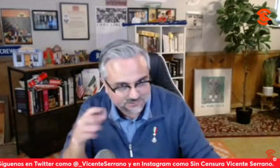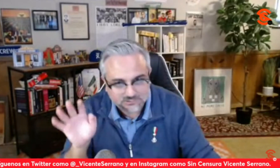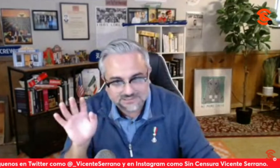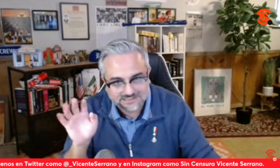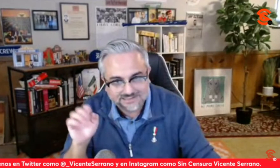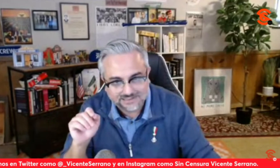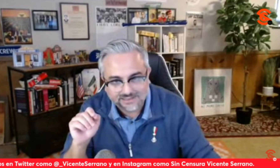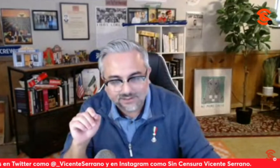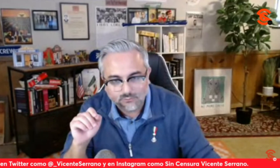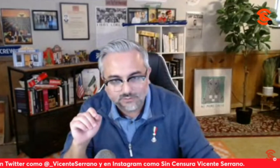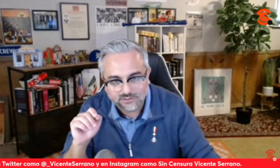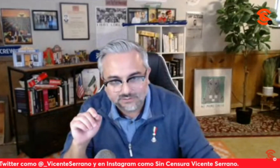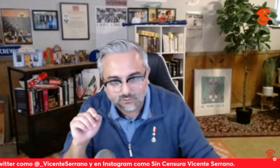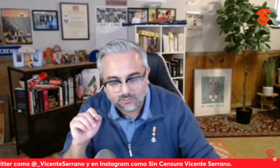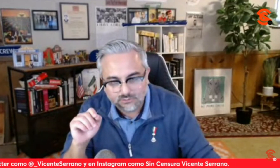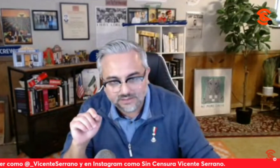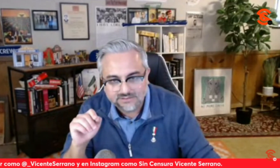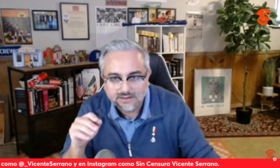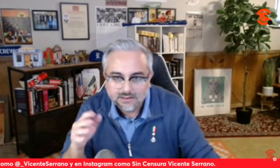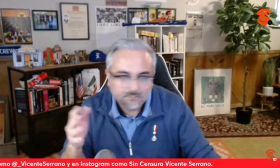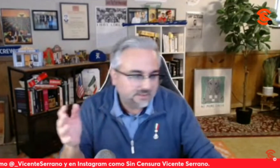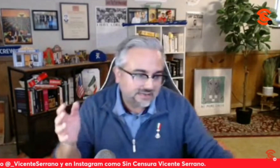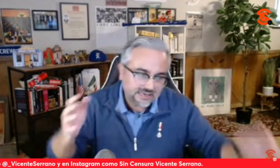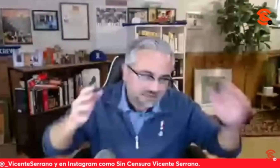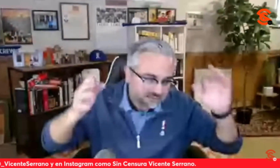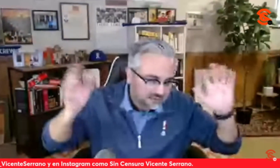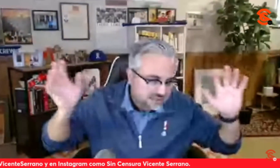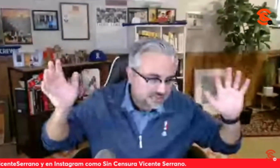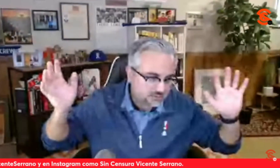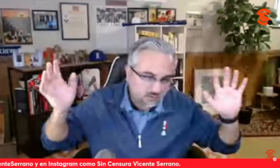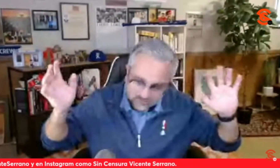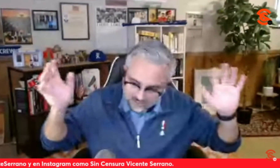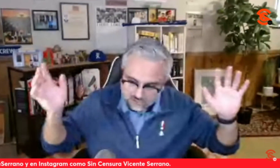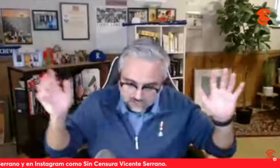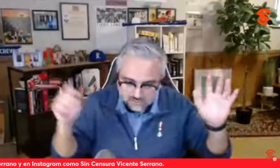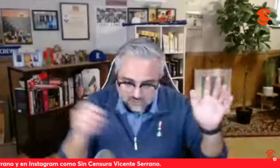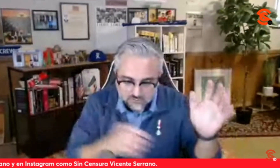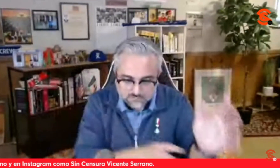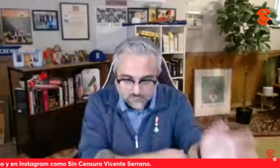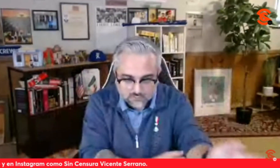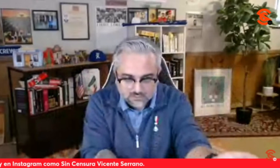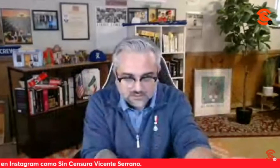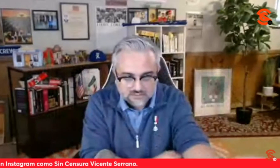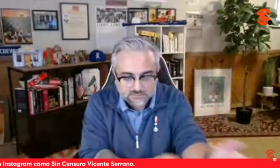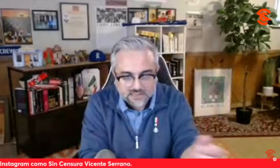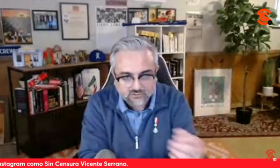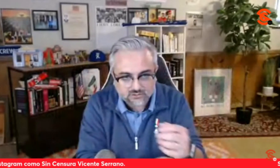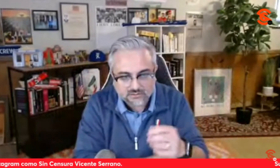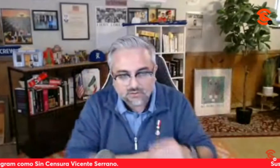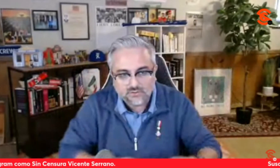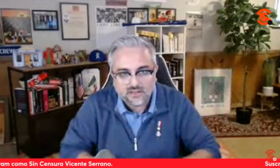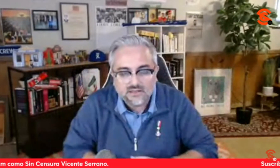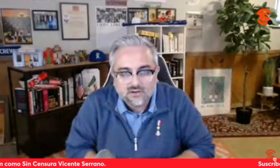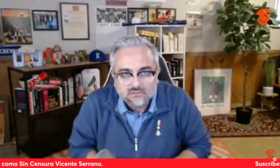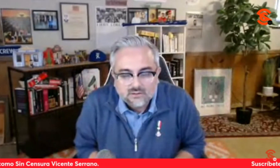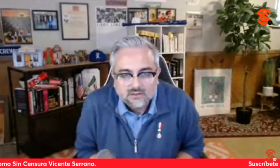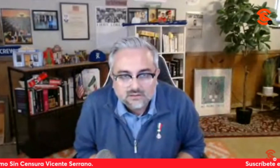tantas cosas de las que tendría que ofrecer disculpas Francia. Bélgica, ni se diga, ¿no? Lo han hecho por las vejaciones en